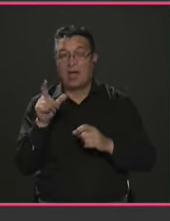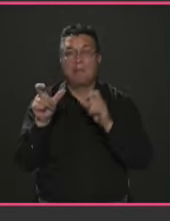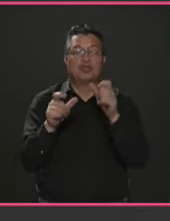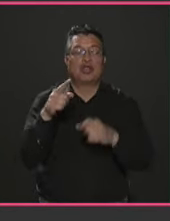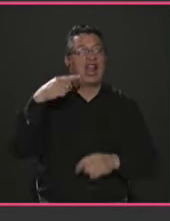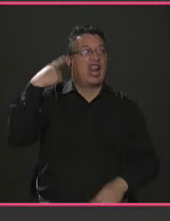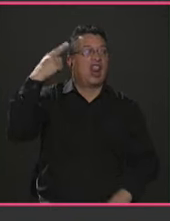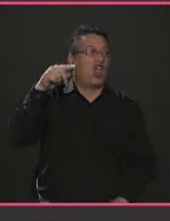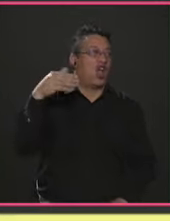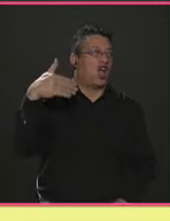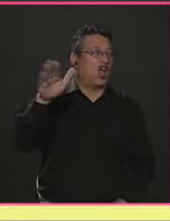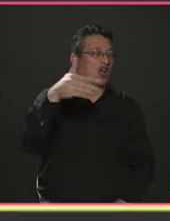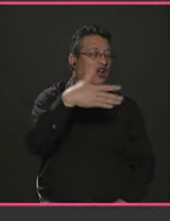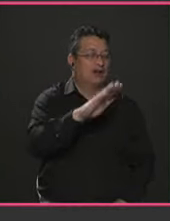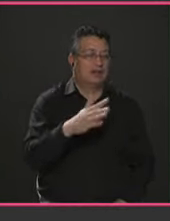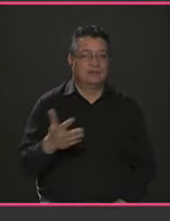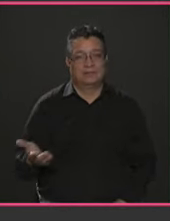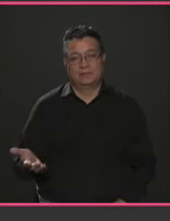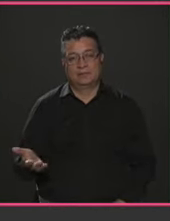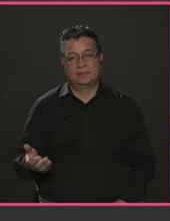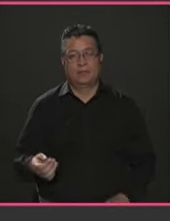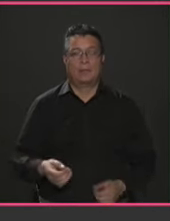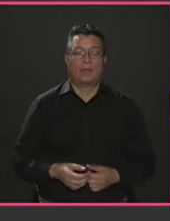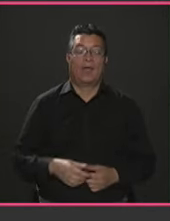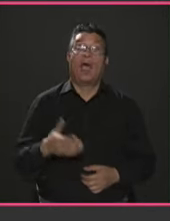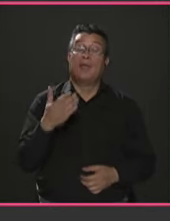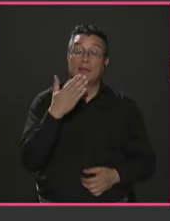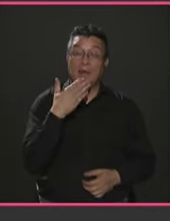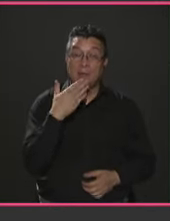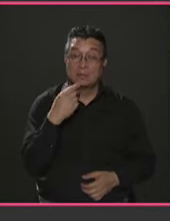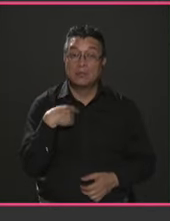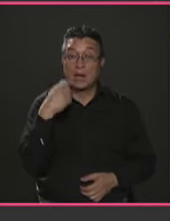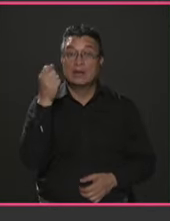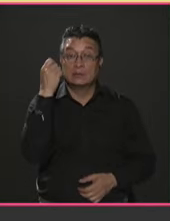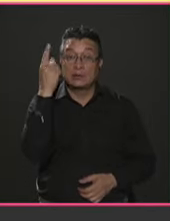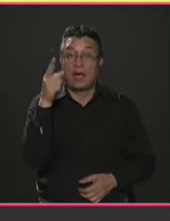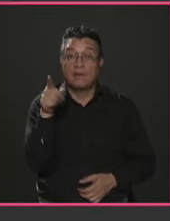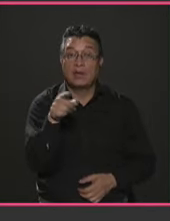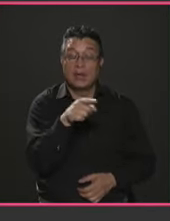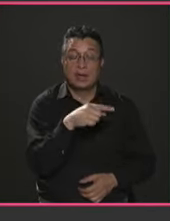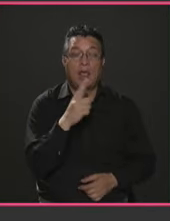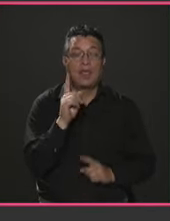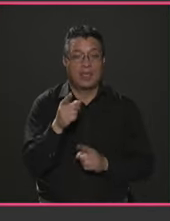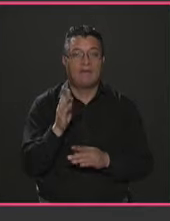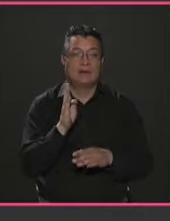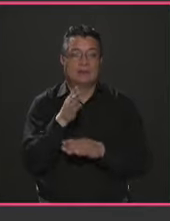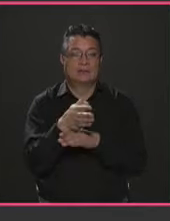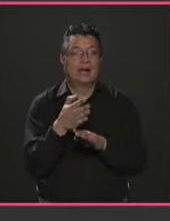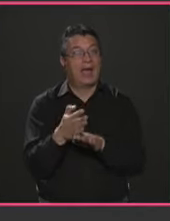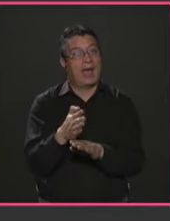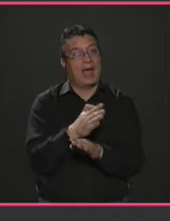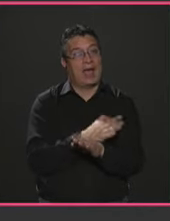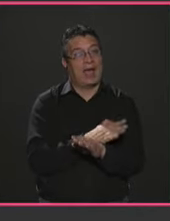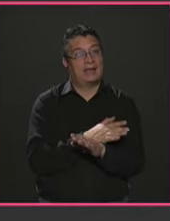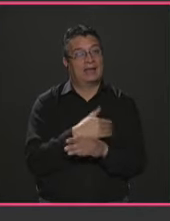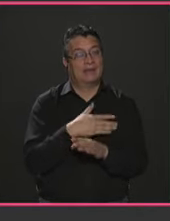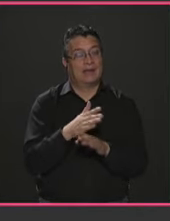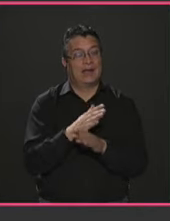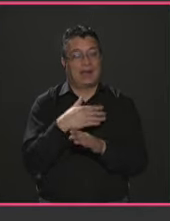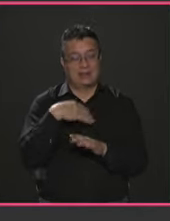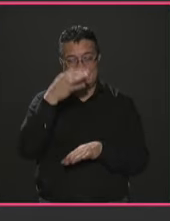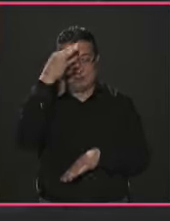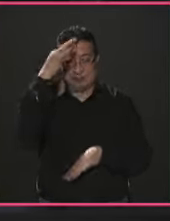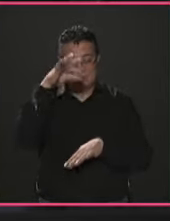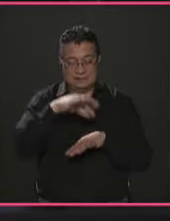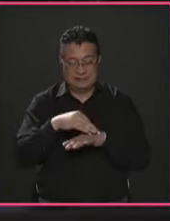están locas también sabemos que deberíamos llegar a an Ojalá antes de que nos enfermemos